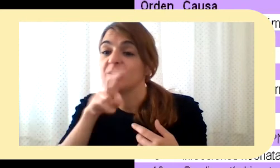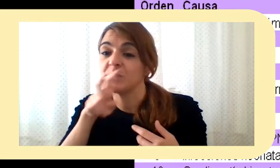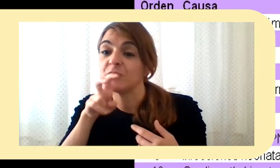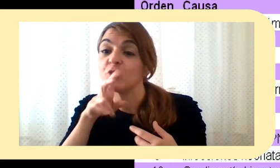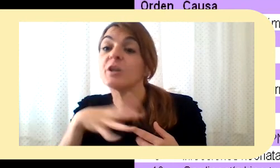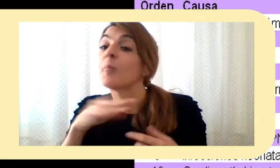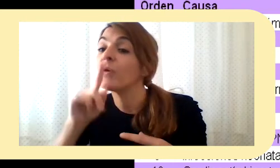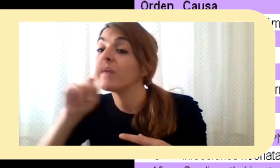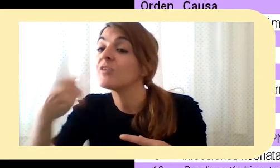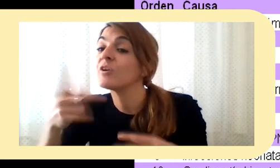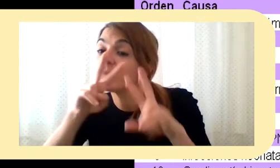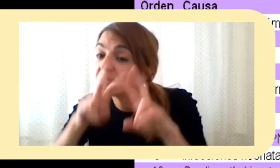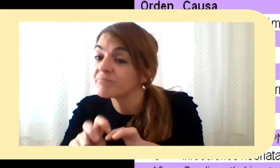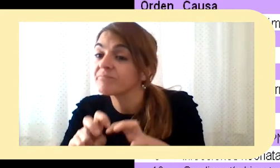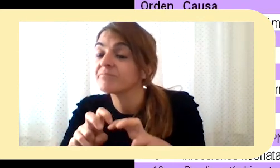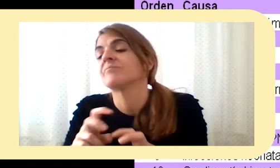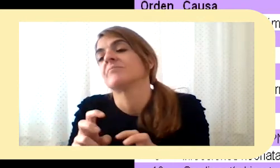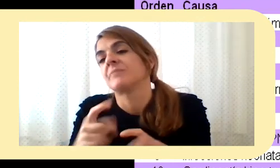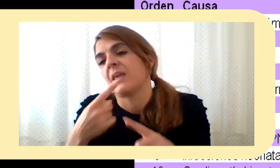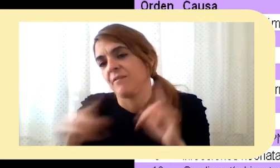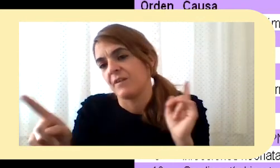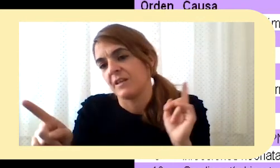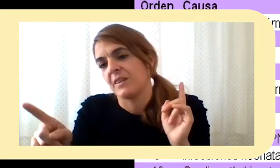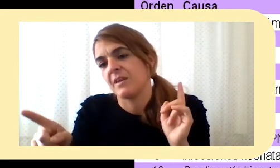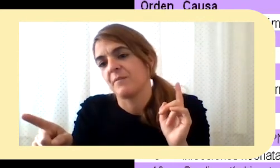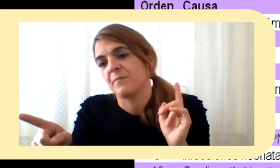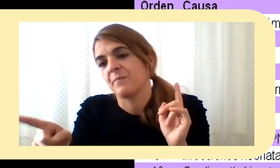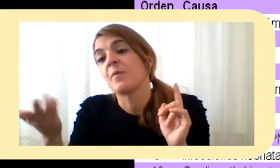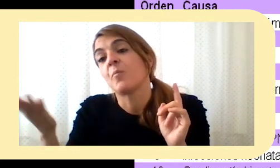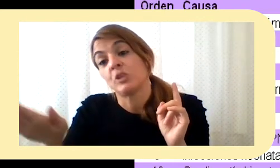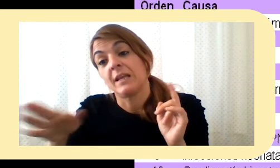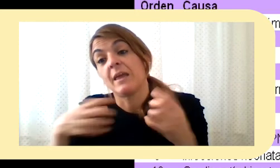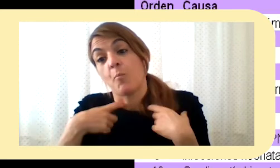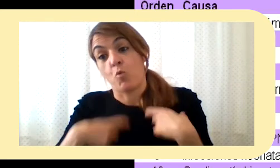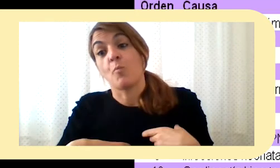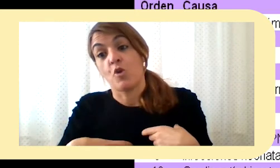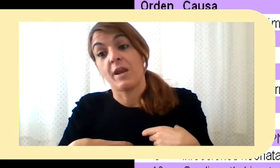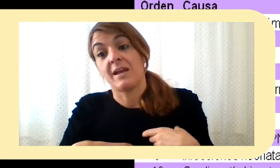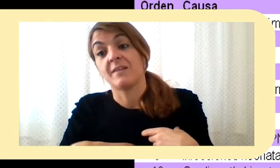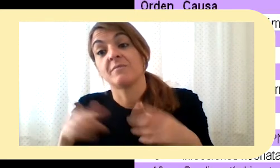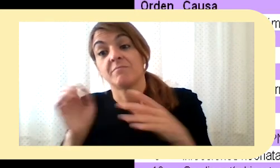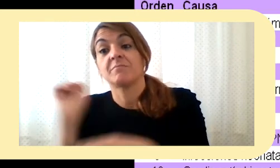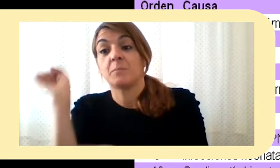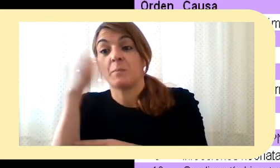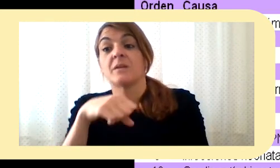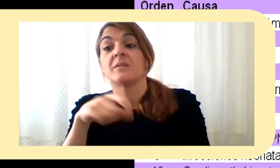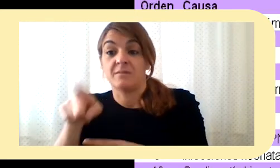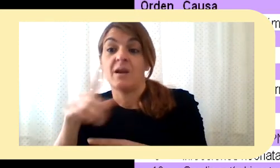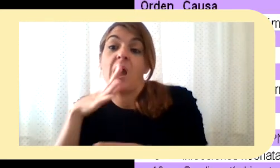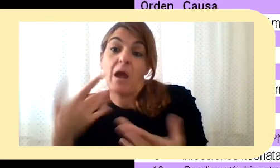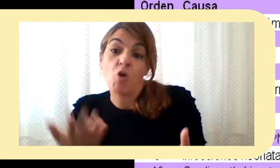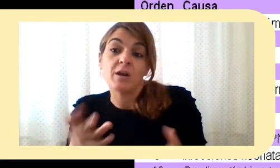problemas de mortalidad pulmonar, si están bien contabilizados, quizás superarán la cifra de accidentes vasculares. Ya lo